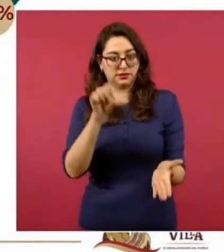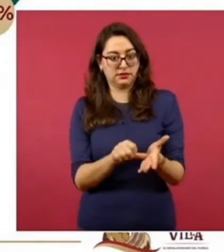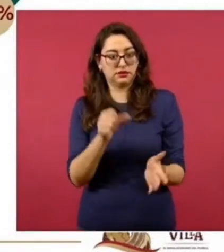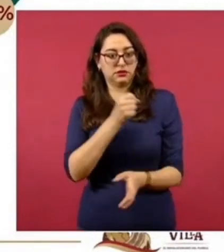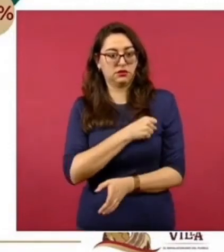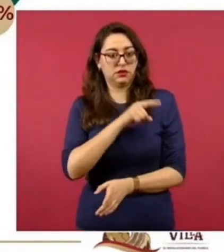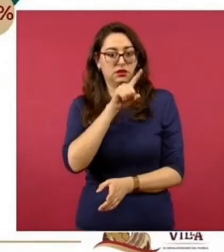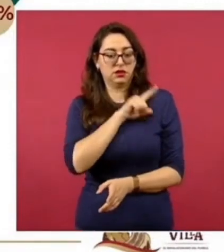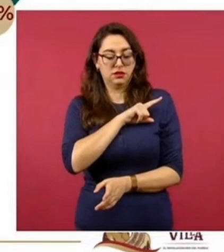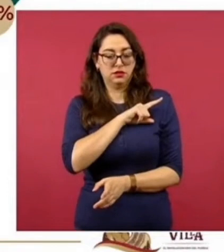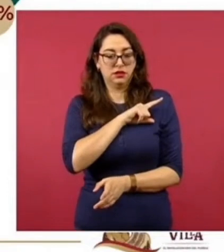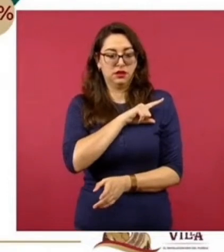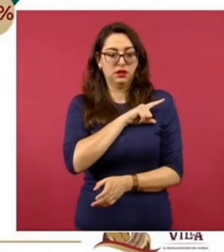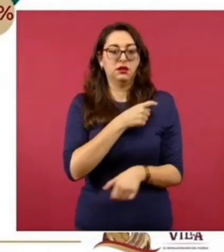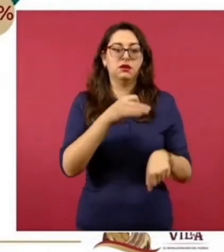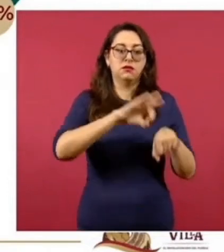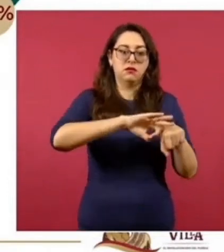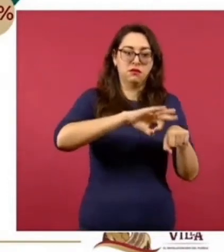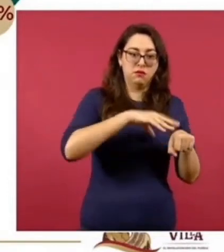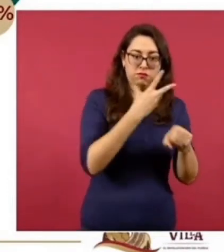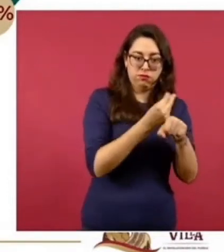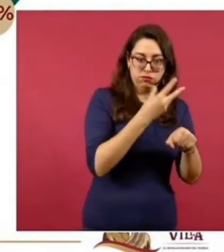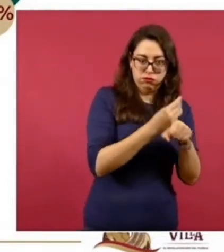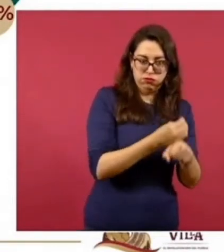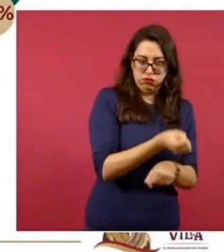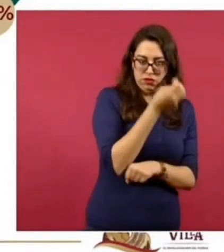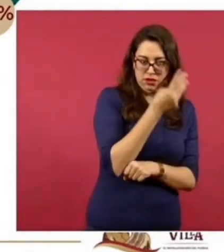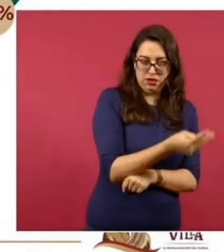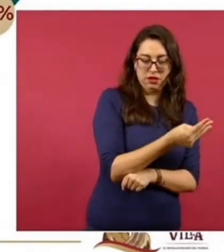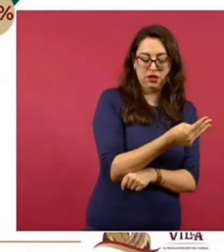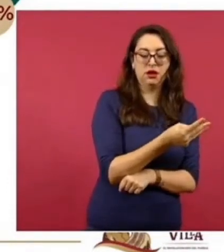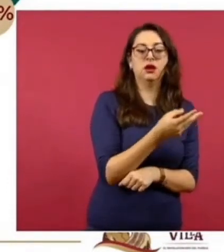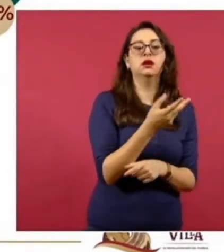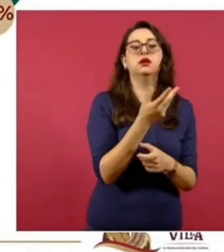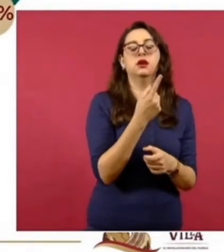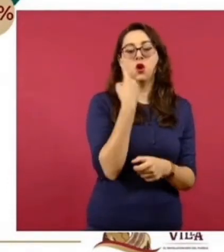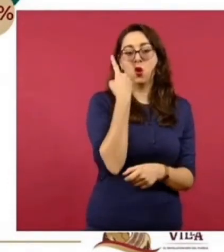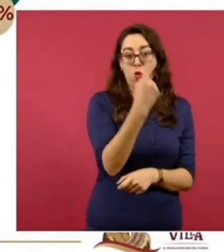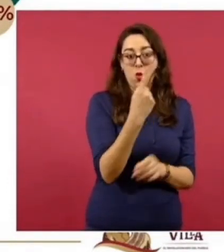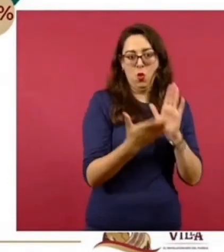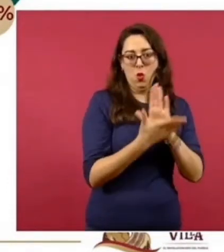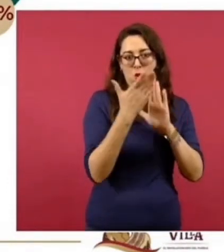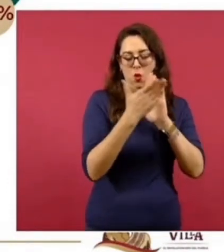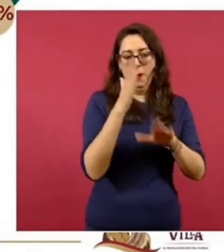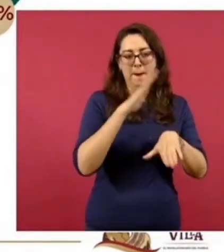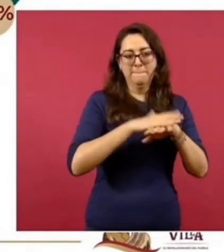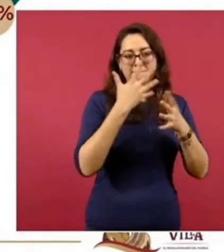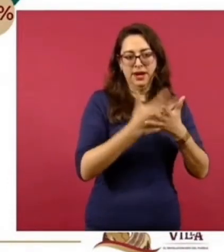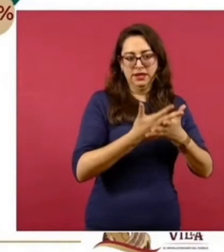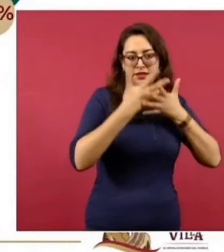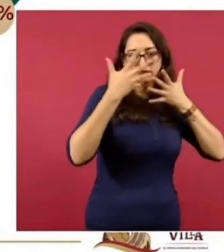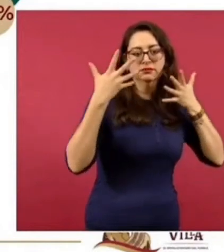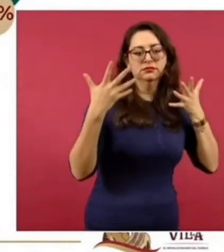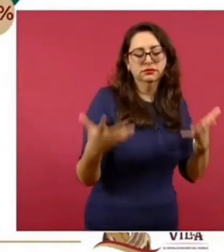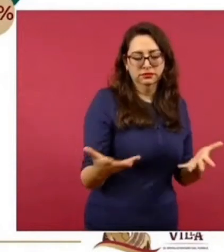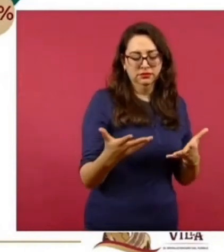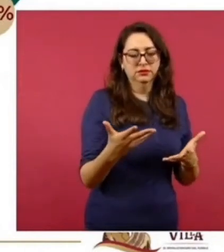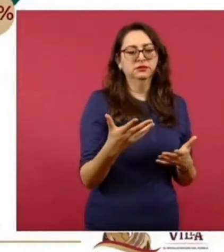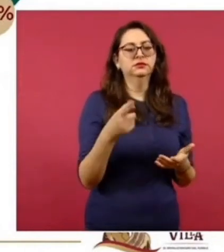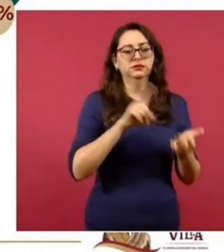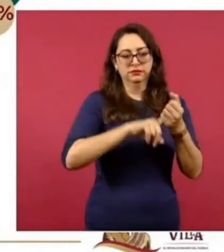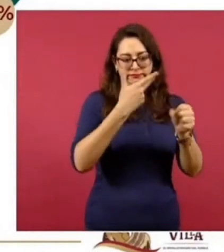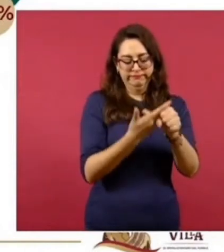de salud. En las farmacias se han hecho 3 acciones de conservación y también una ampliación de un almacén